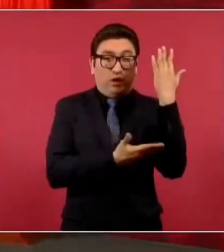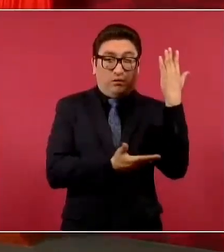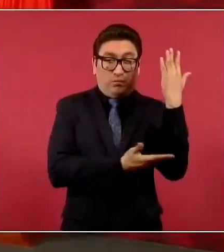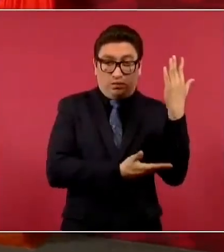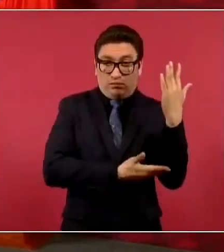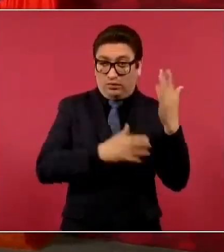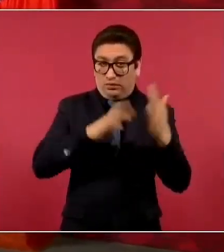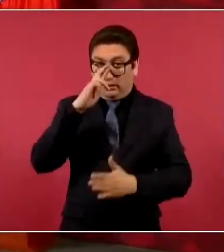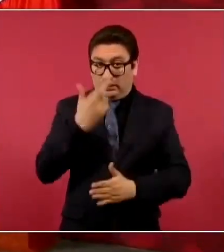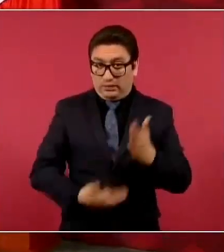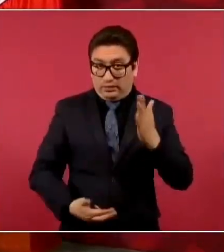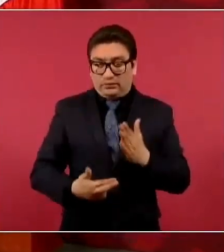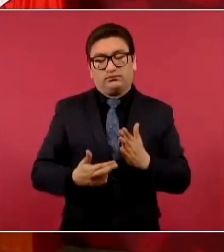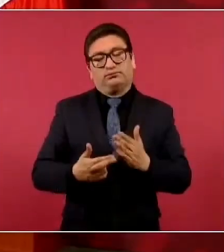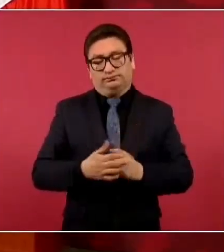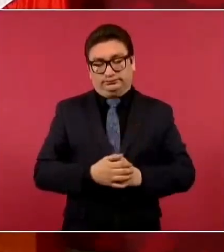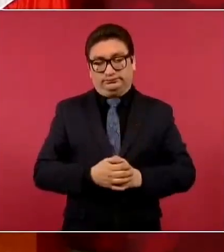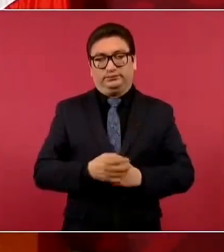clandestina